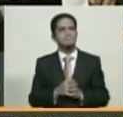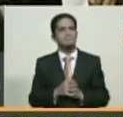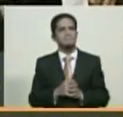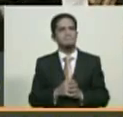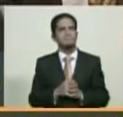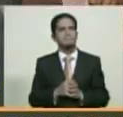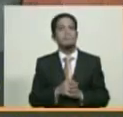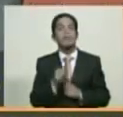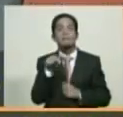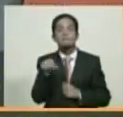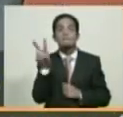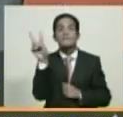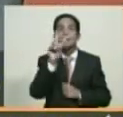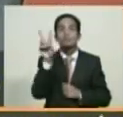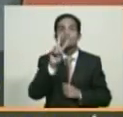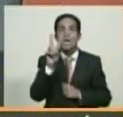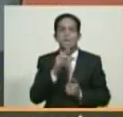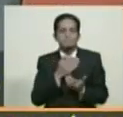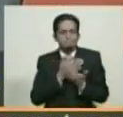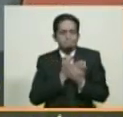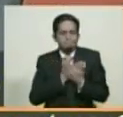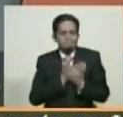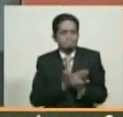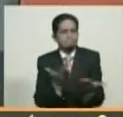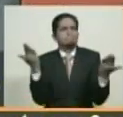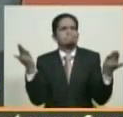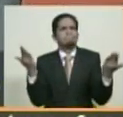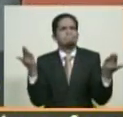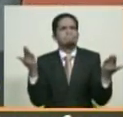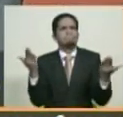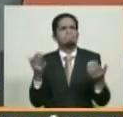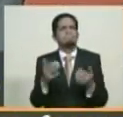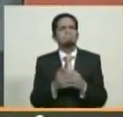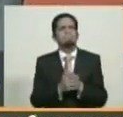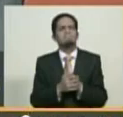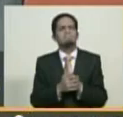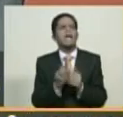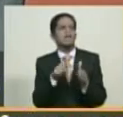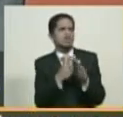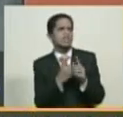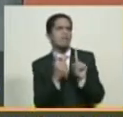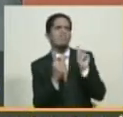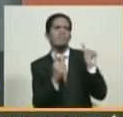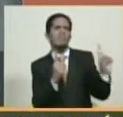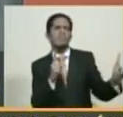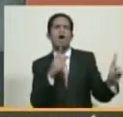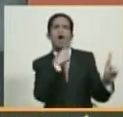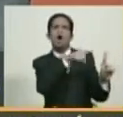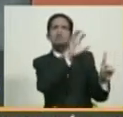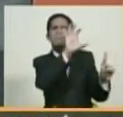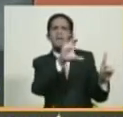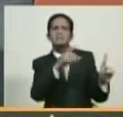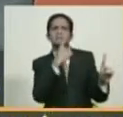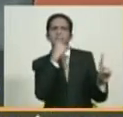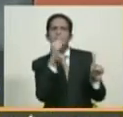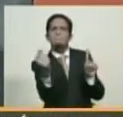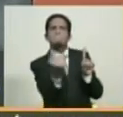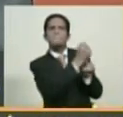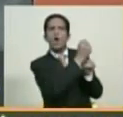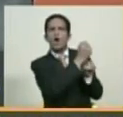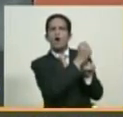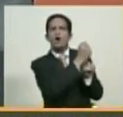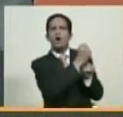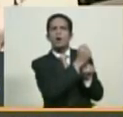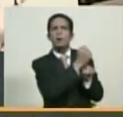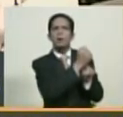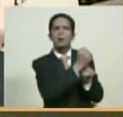Tenemos un país solidario, generoso, y lo que reciben nuestros connacionales es maltrato, es xenofobia, es delito de